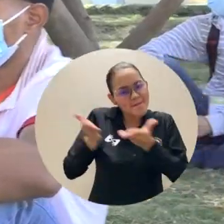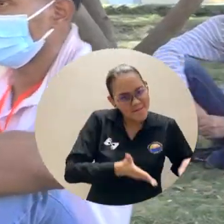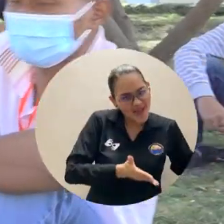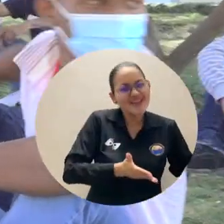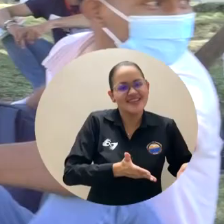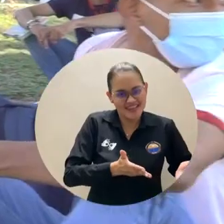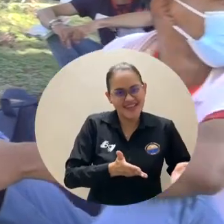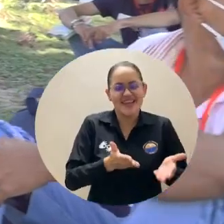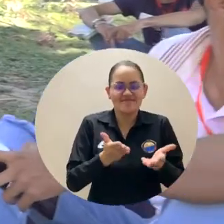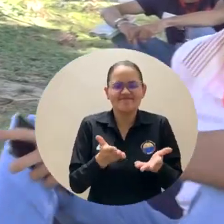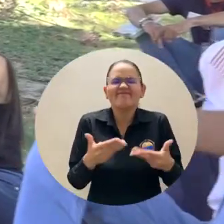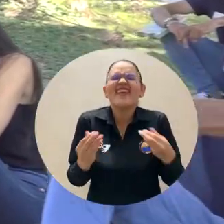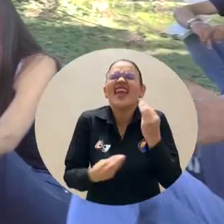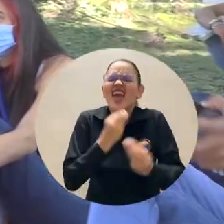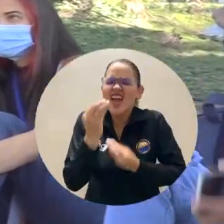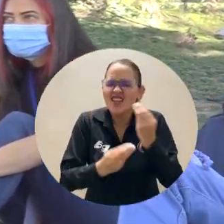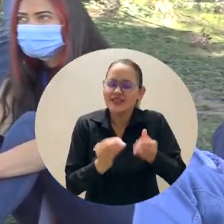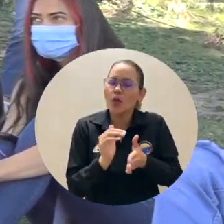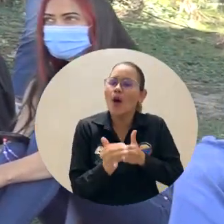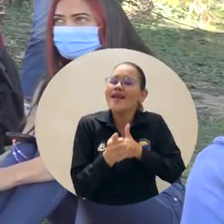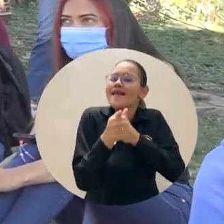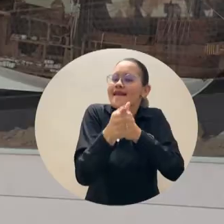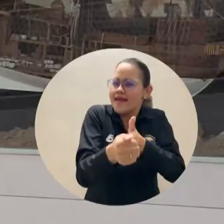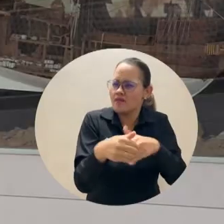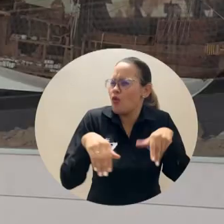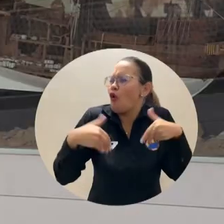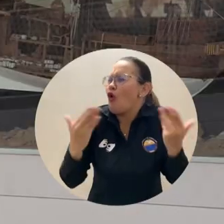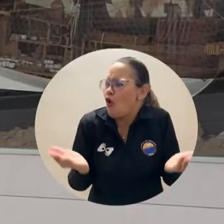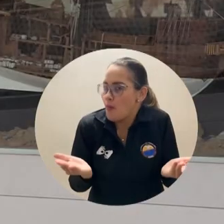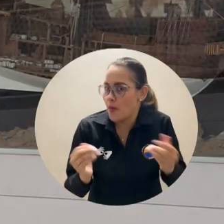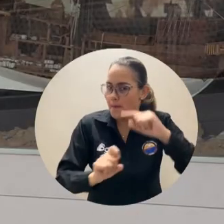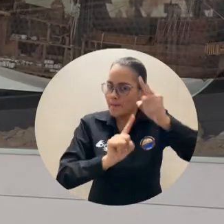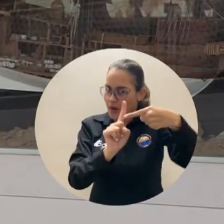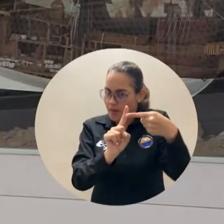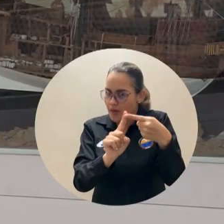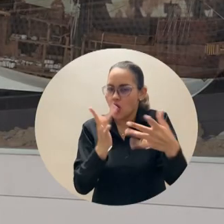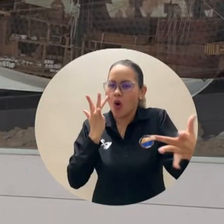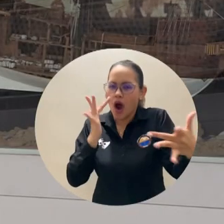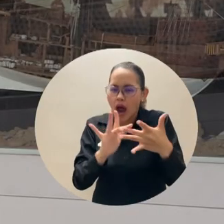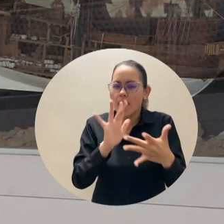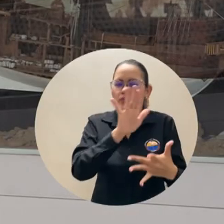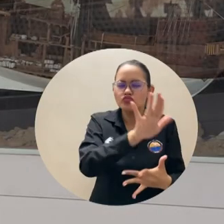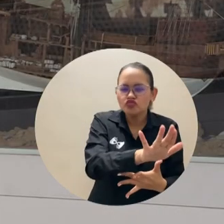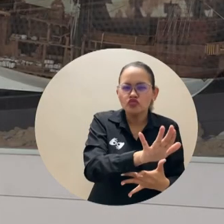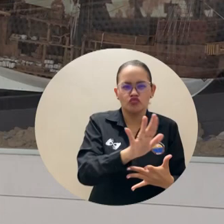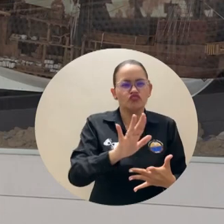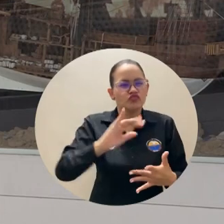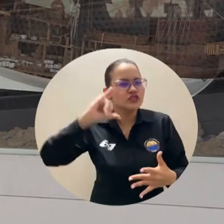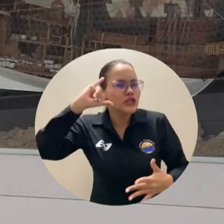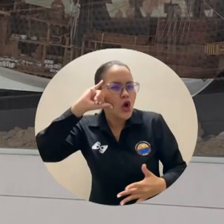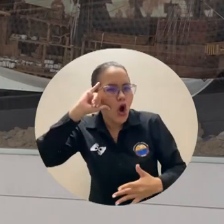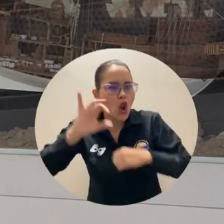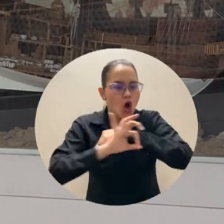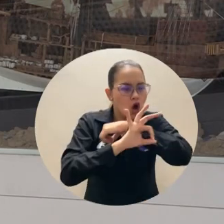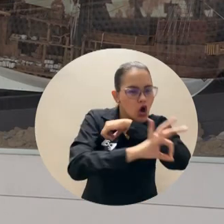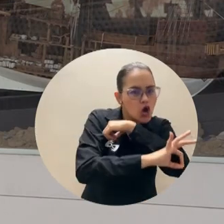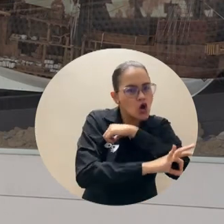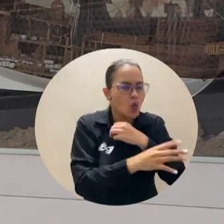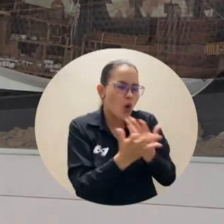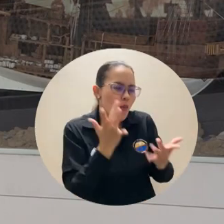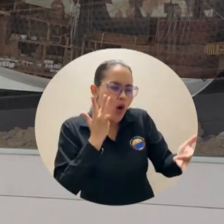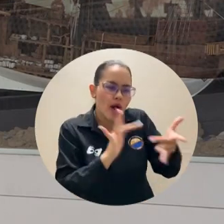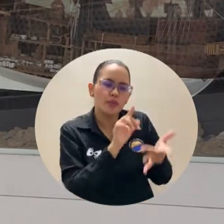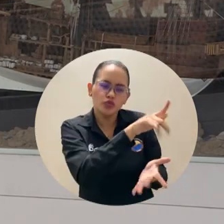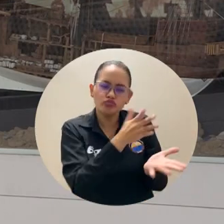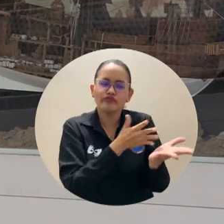de reconocimiento a la institución van a recibir un proceso de orientación, el cual consiste en recibir orientación vocacional por